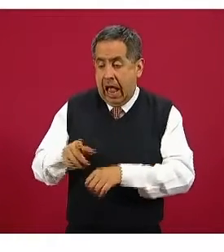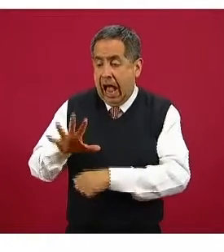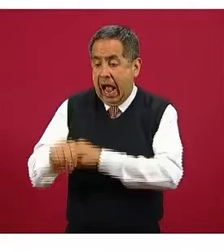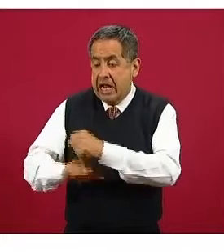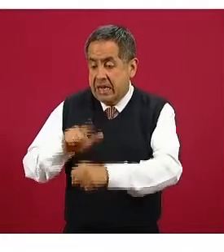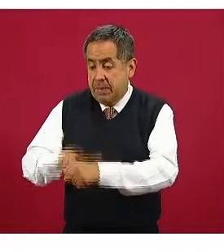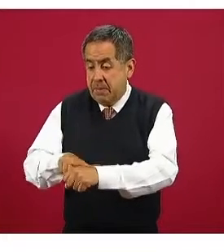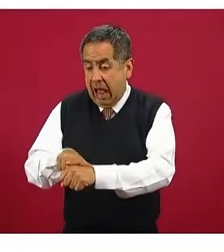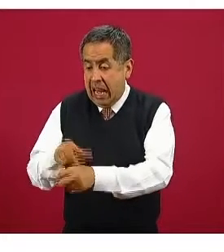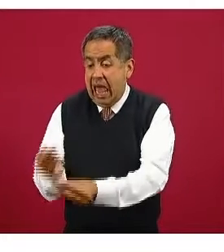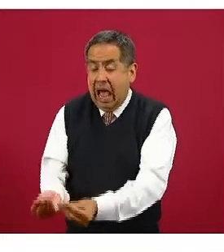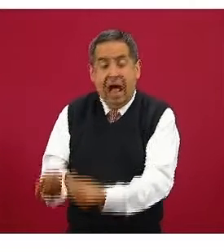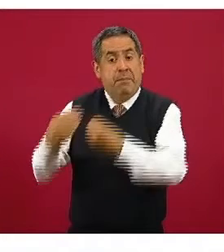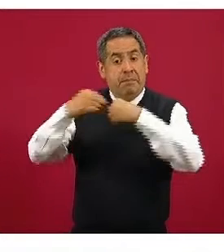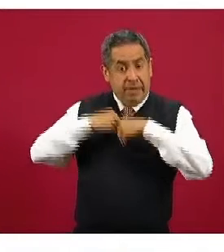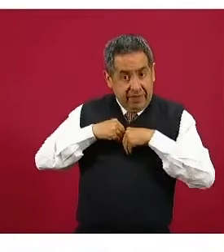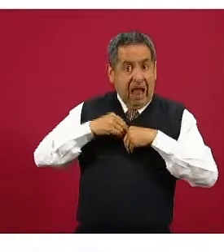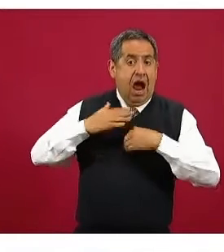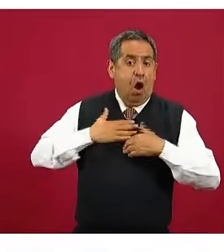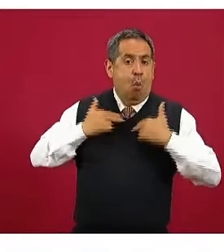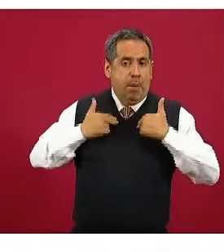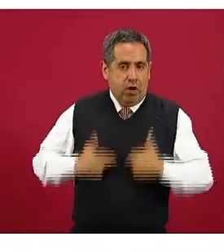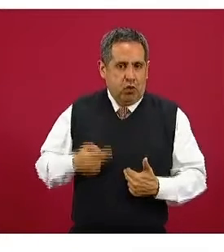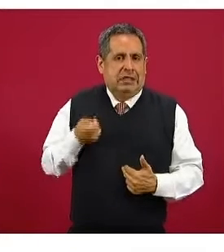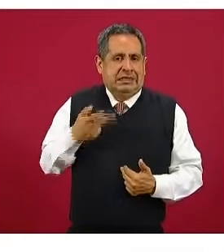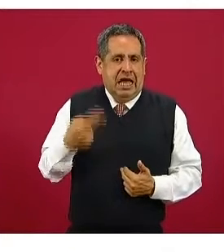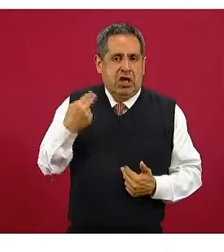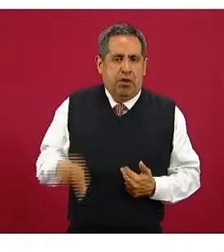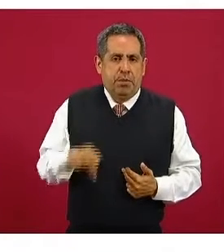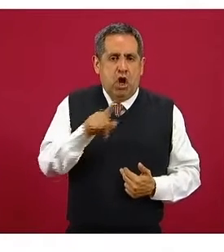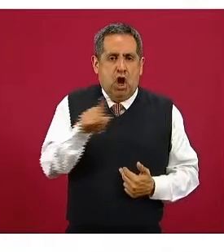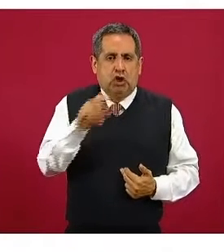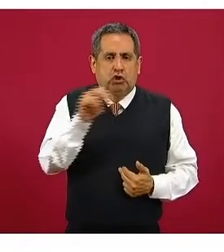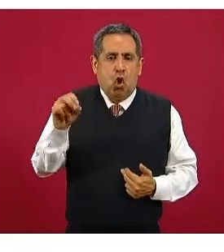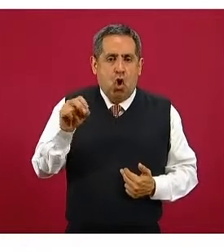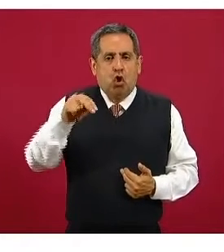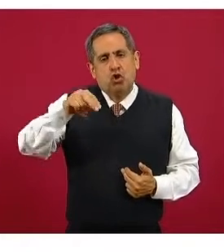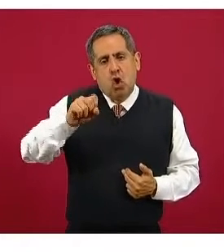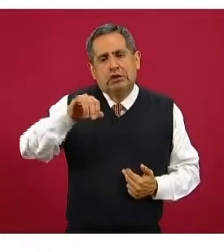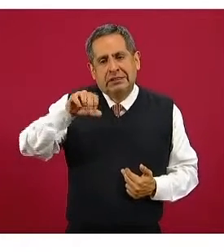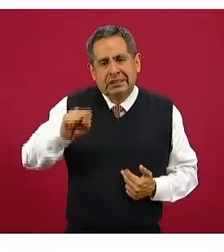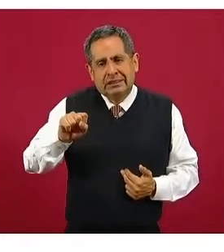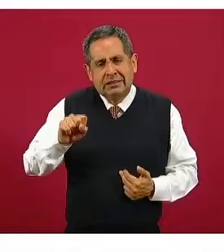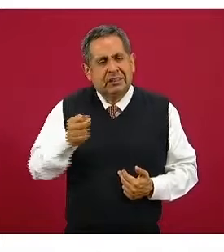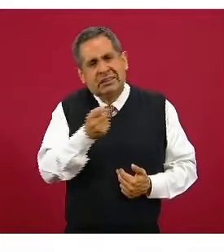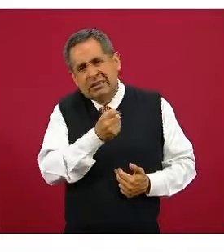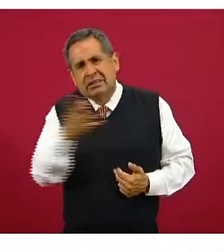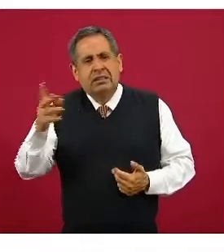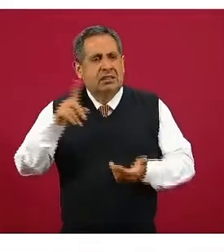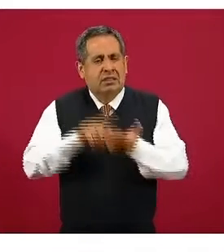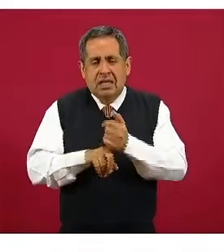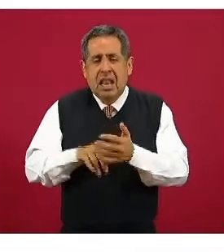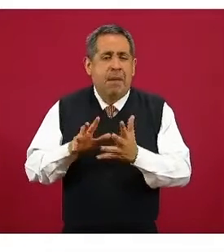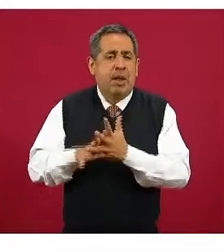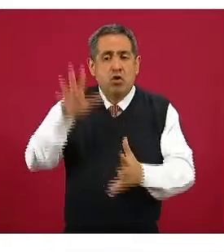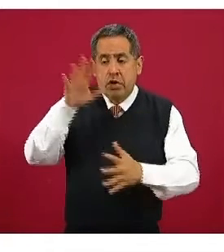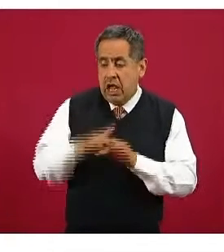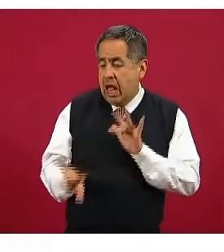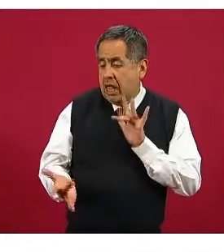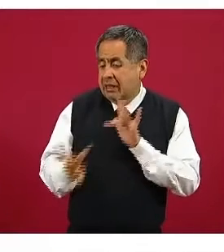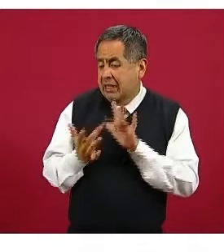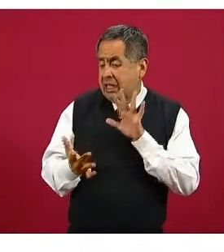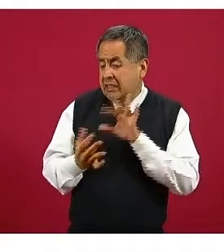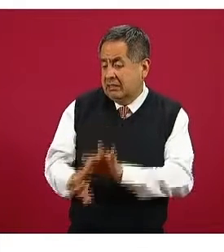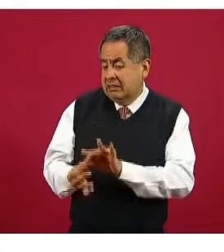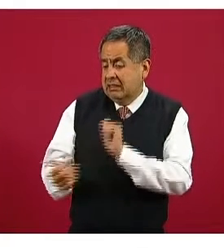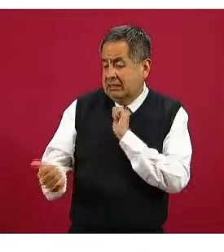por animales, que regularmente se transmite por animales, y todos los casos que hay en humanos son por contacto directo